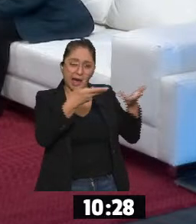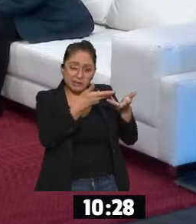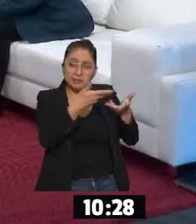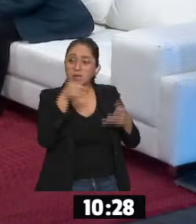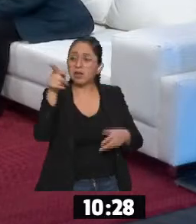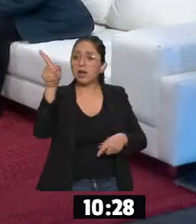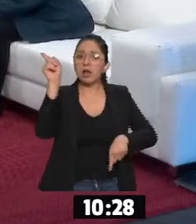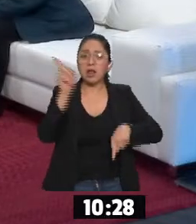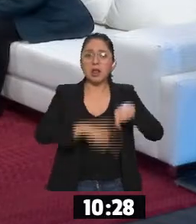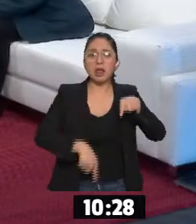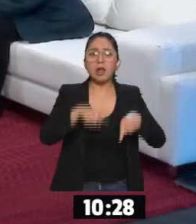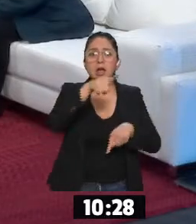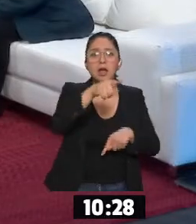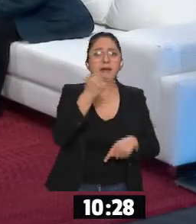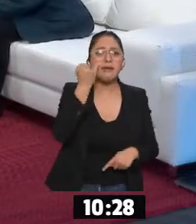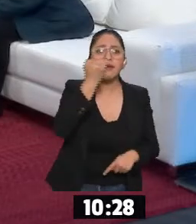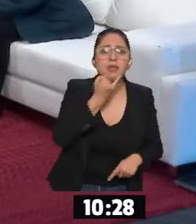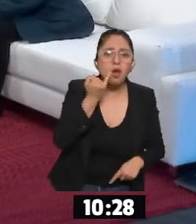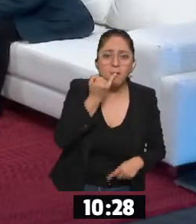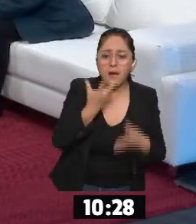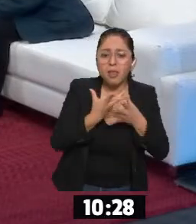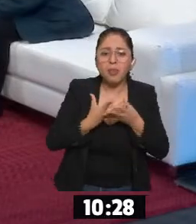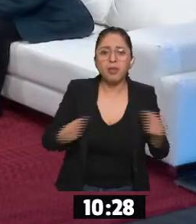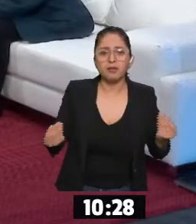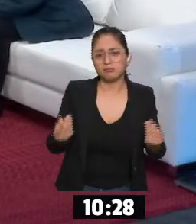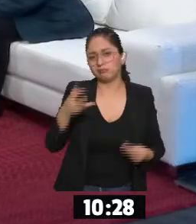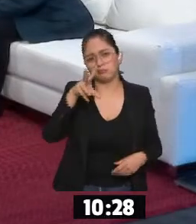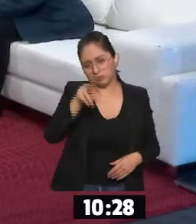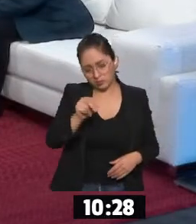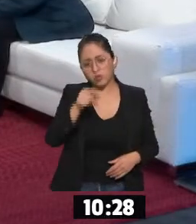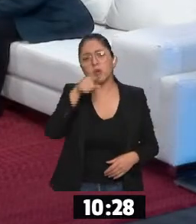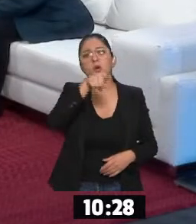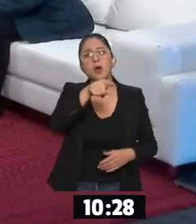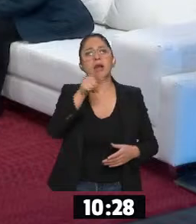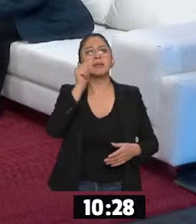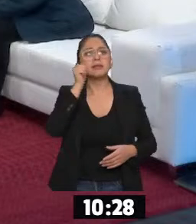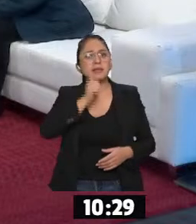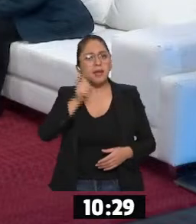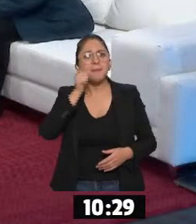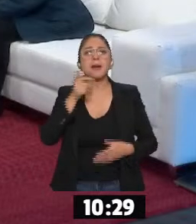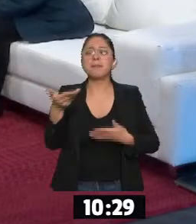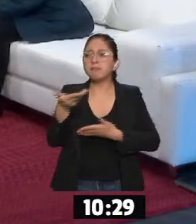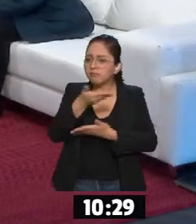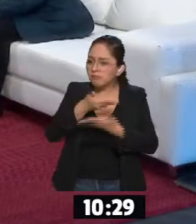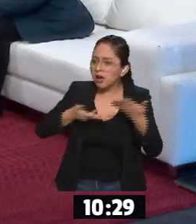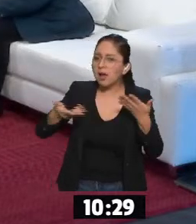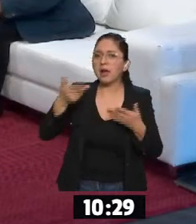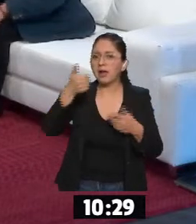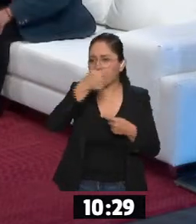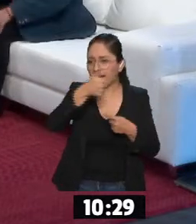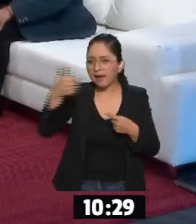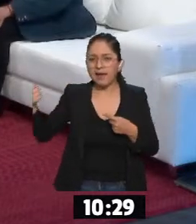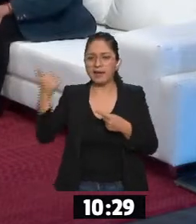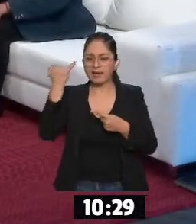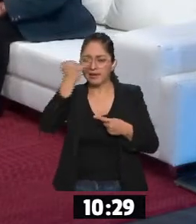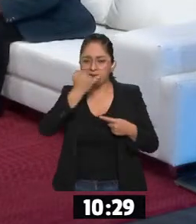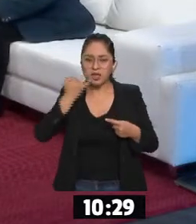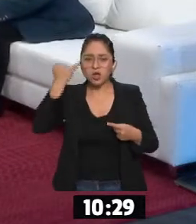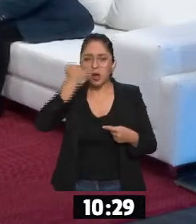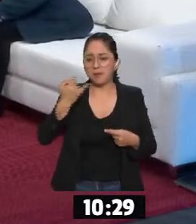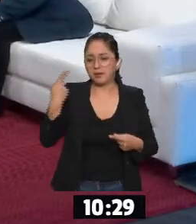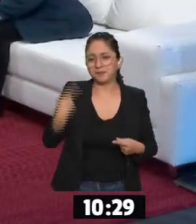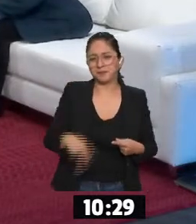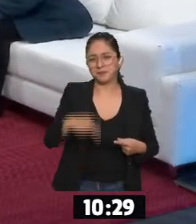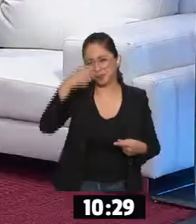si hubiera quieren. Todos los servicios y los derechos para cada idioma de los que se hablan en el